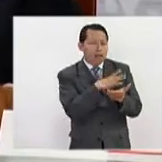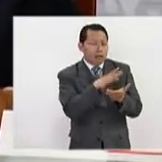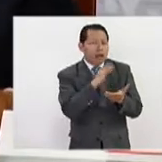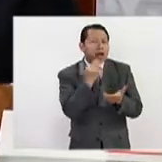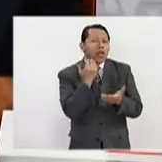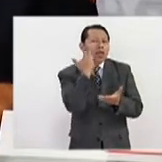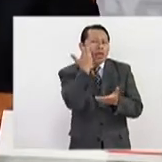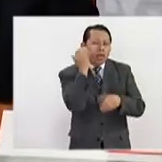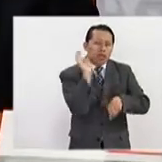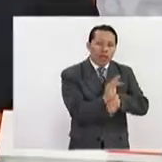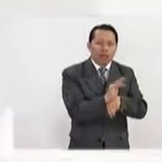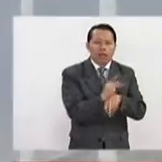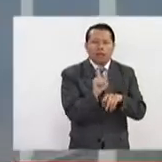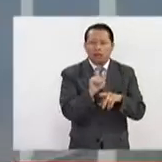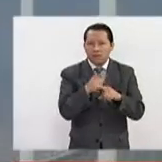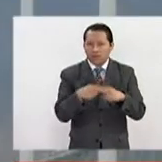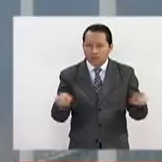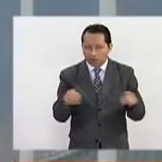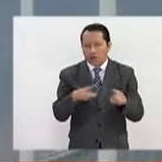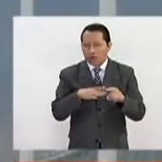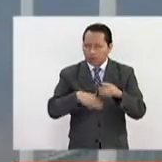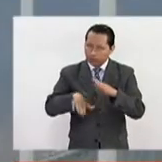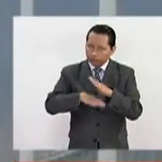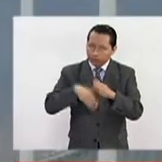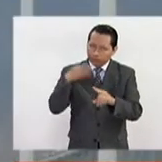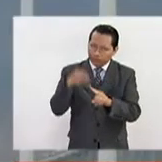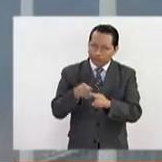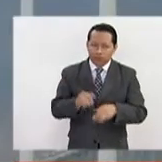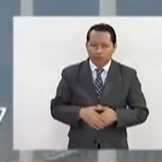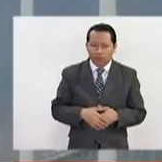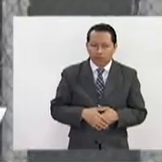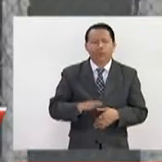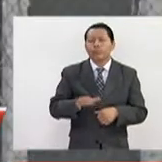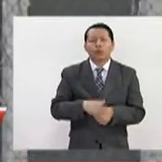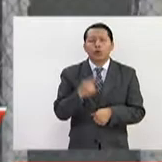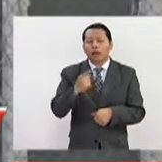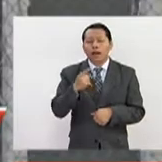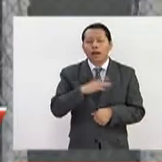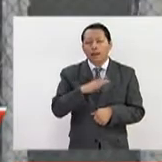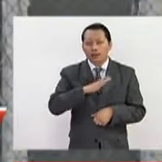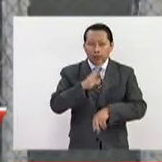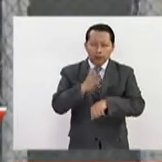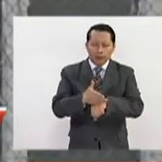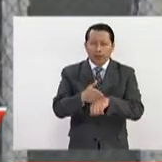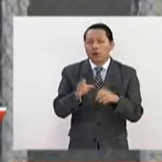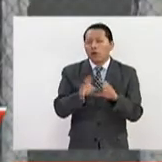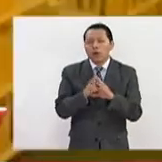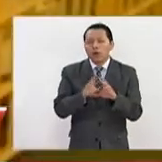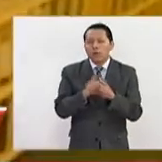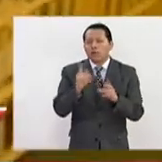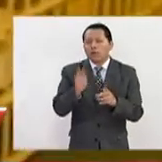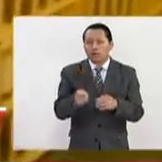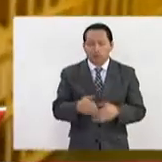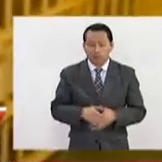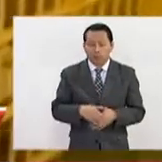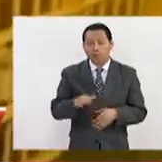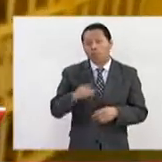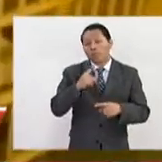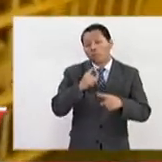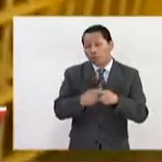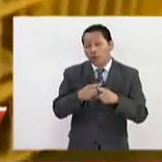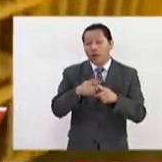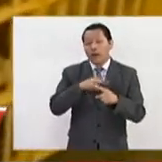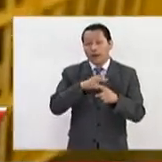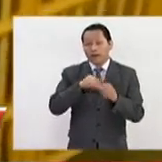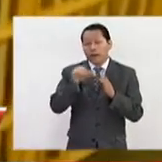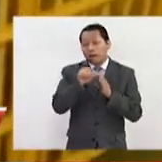está juzgando el principio. El principal motivo por que los mexicanos con sentencia han recibido la pena capital se debe a violaciones